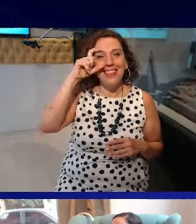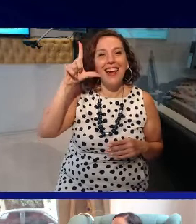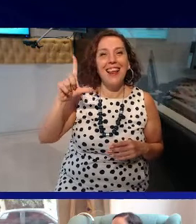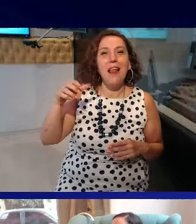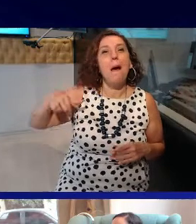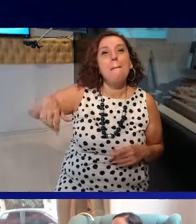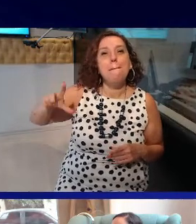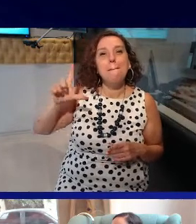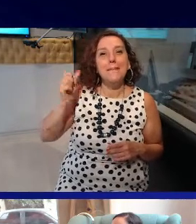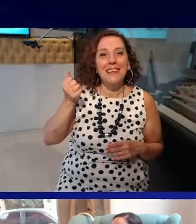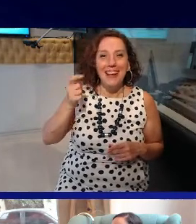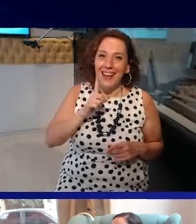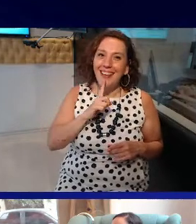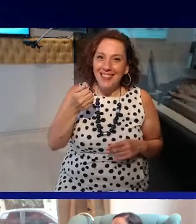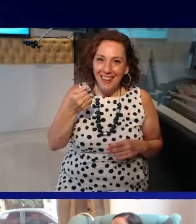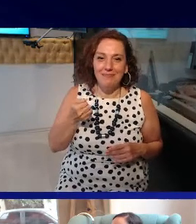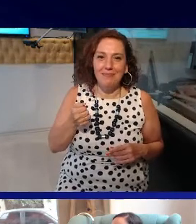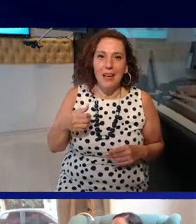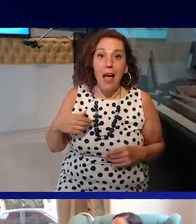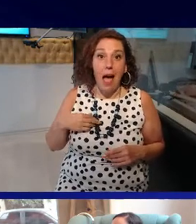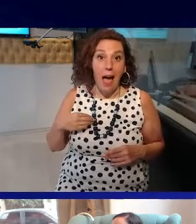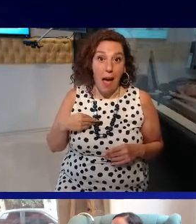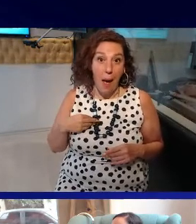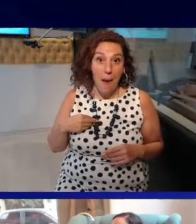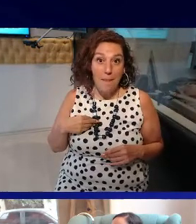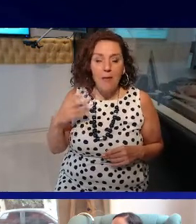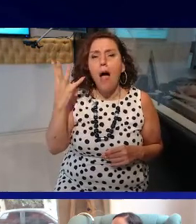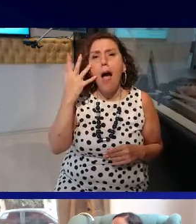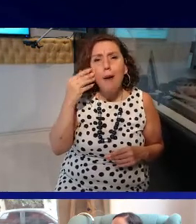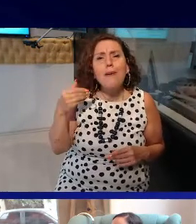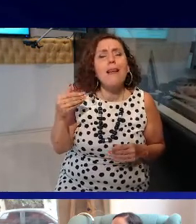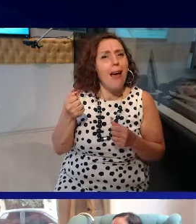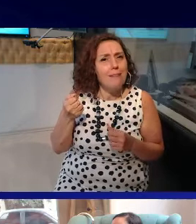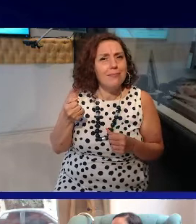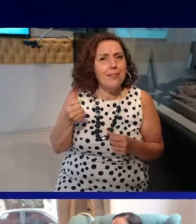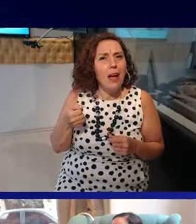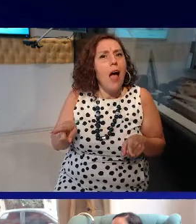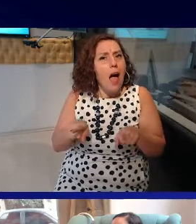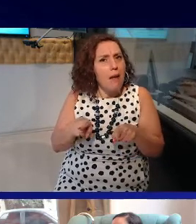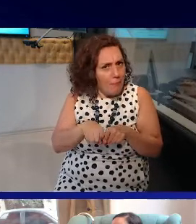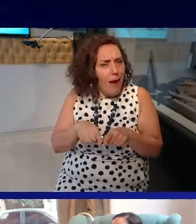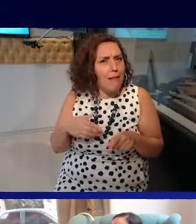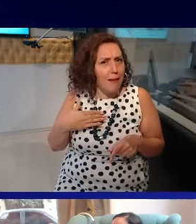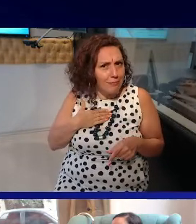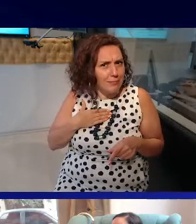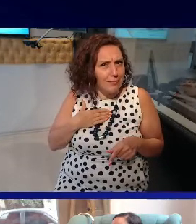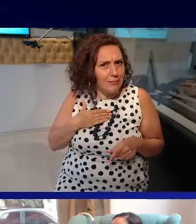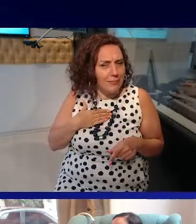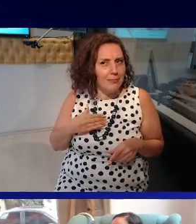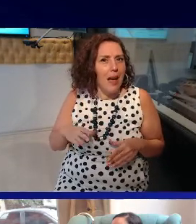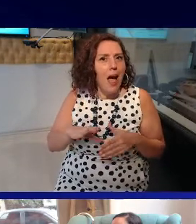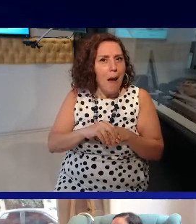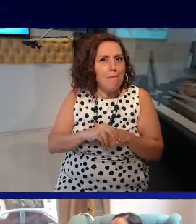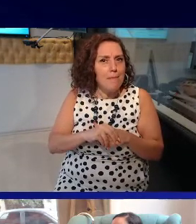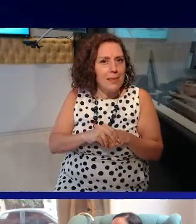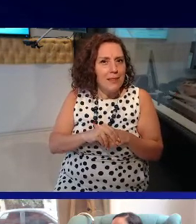¿Todo eso? Está mi abuela, mi hermana, y amiga de mi hermana, y fui a la